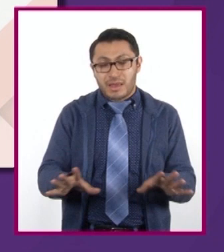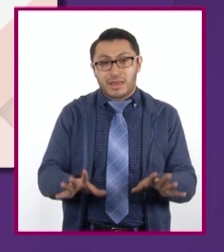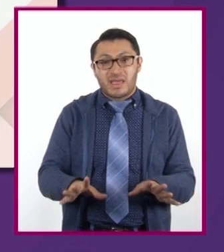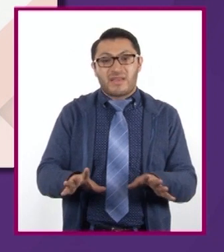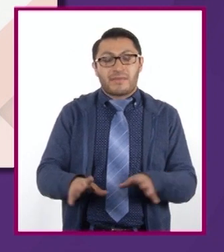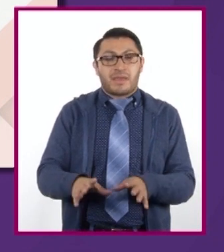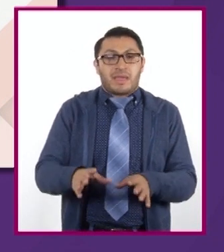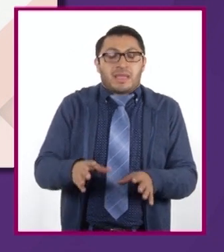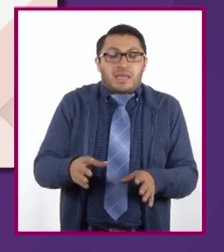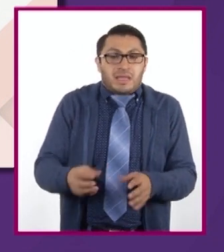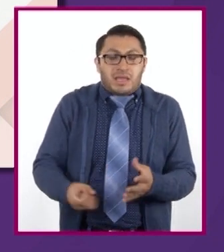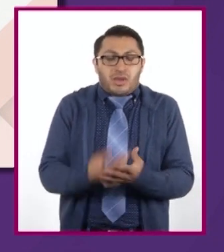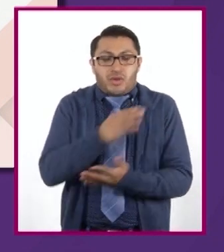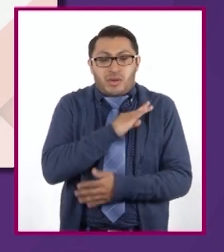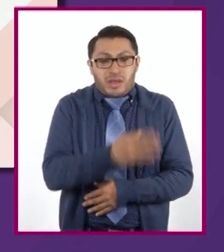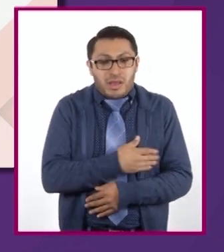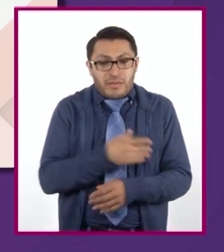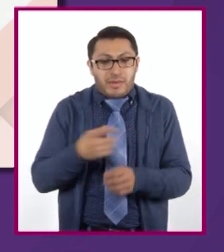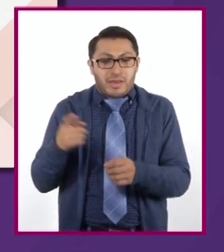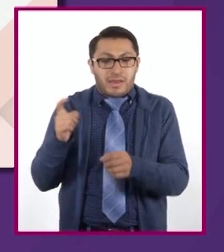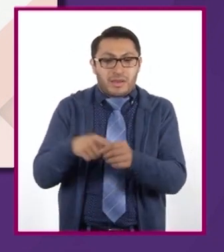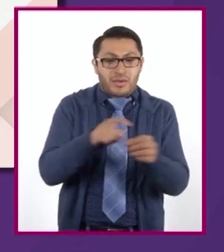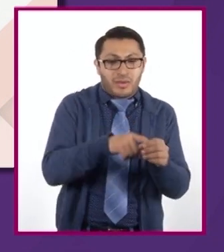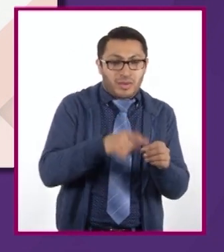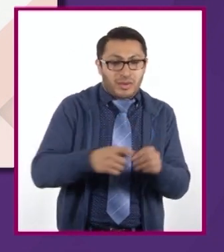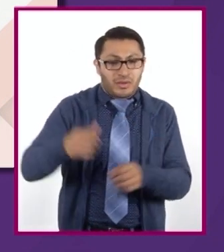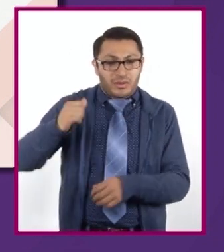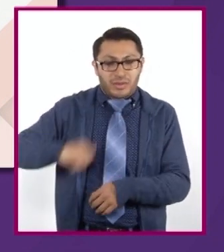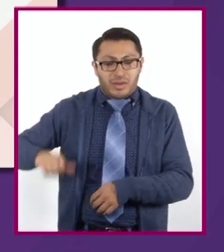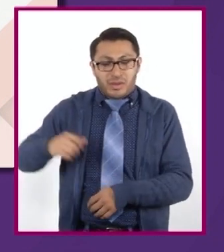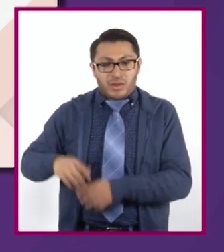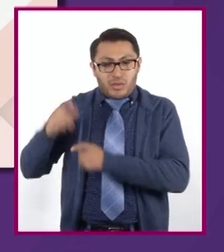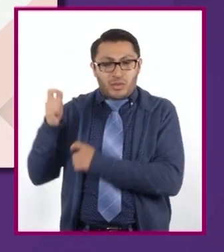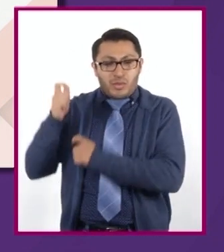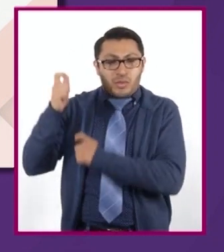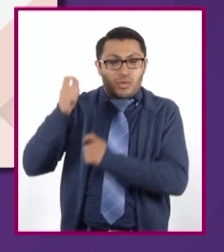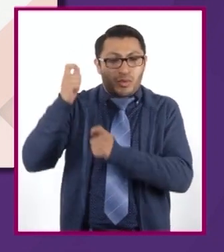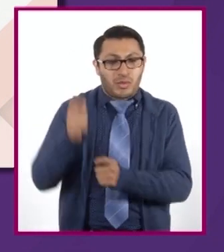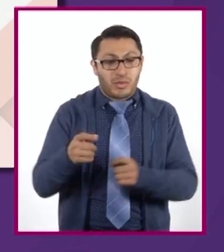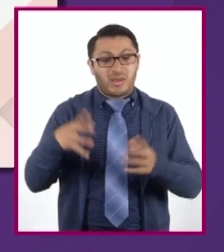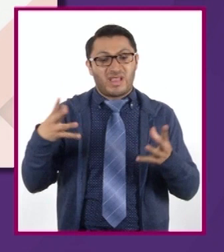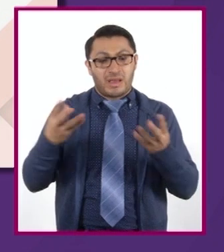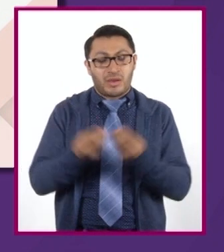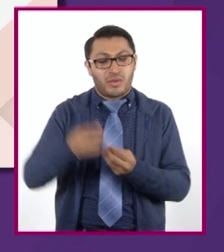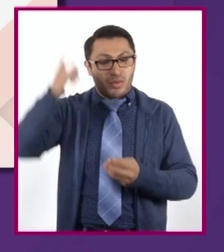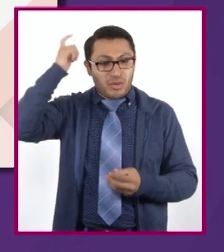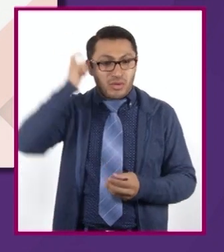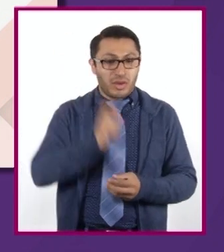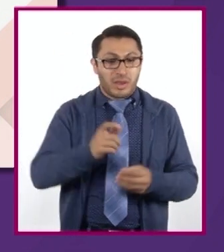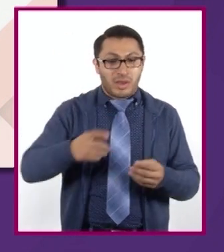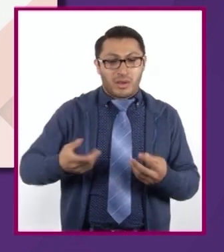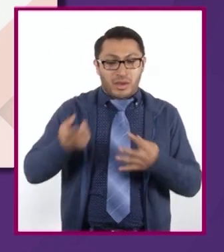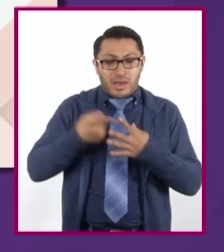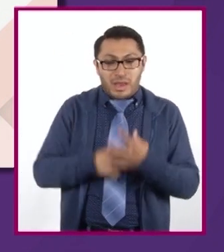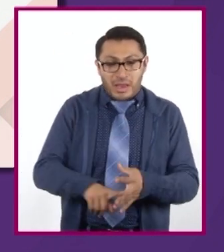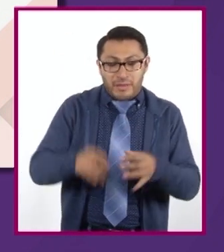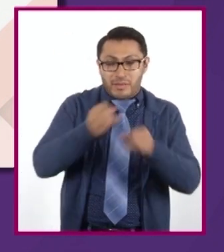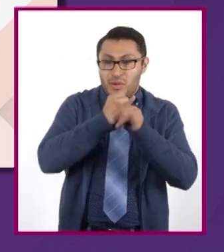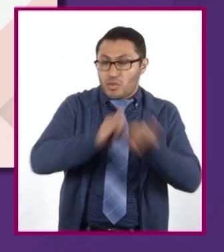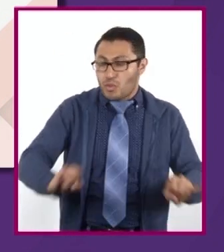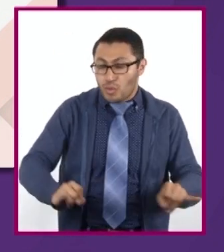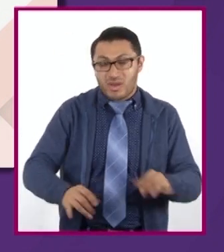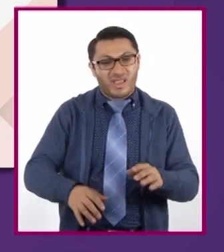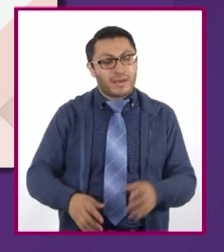viejos insurgentes encabezados por Vicente Guerrero. Comenzó el proceso de consumación de la independencia.